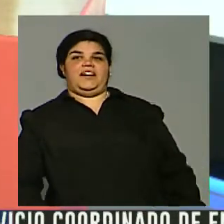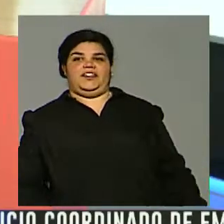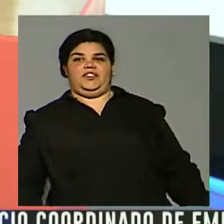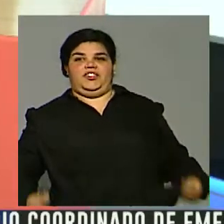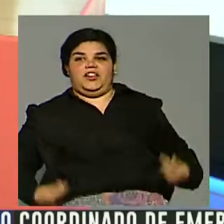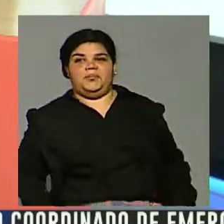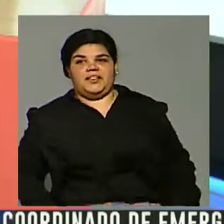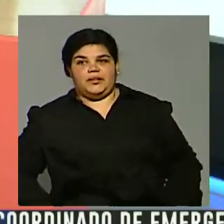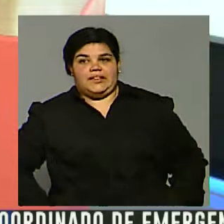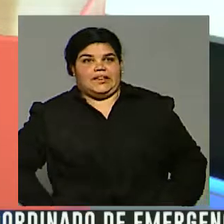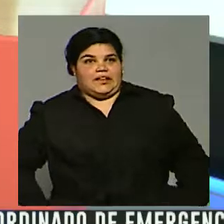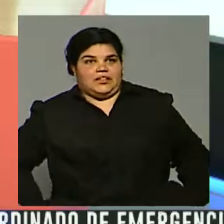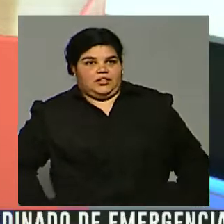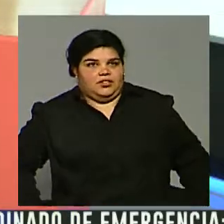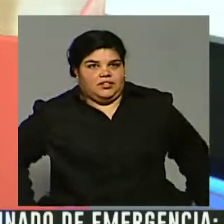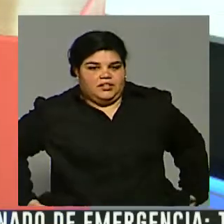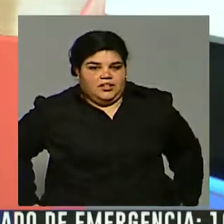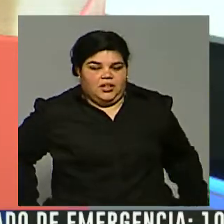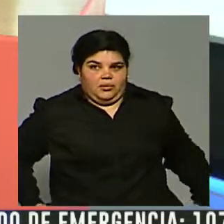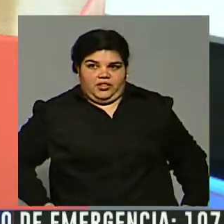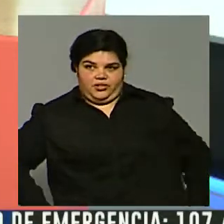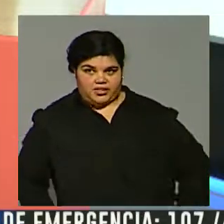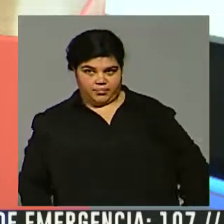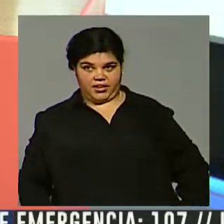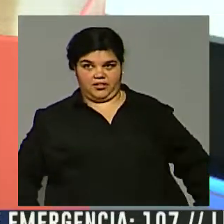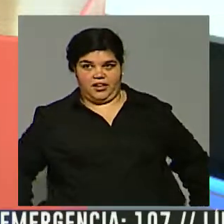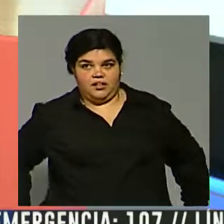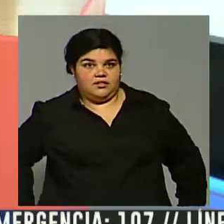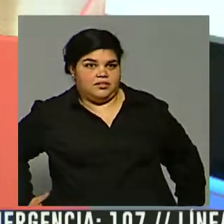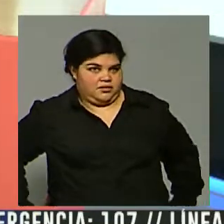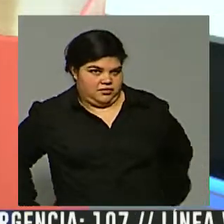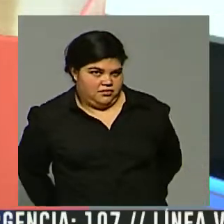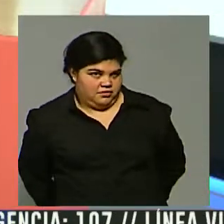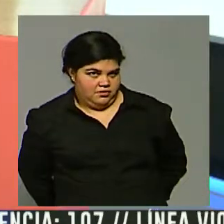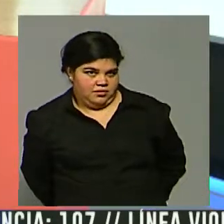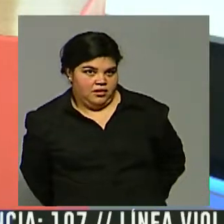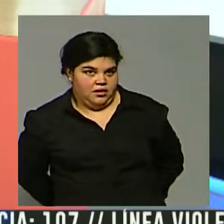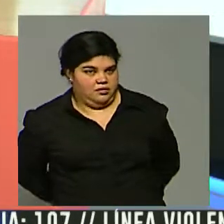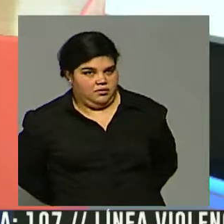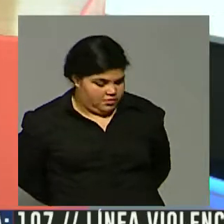son esos? Dos. San Pedro y Muñoz.